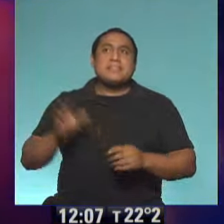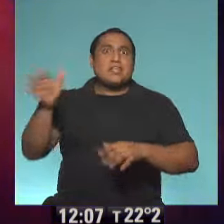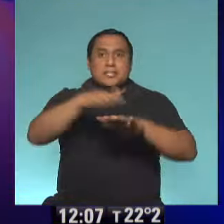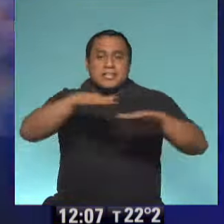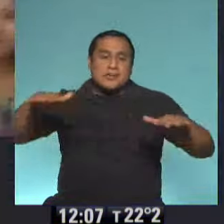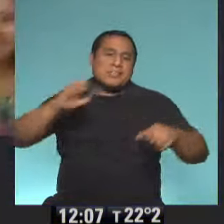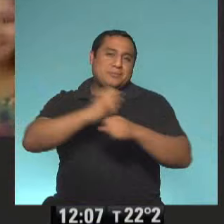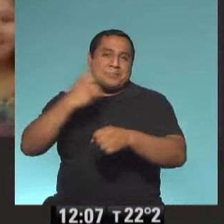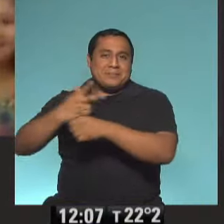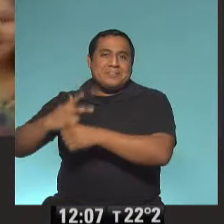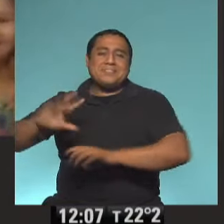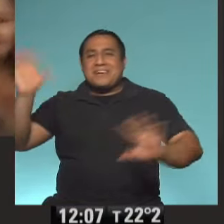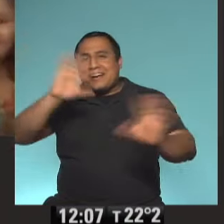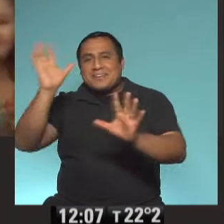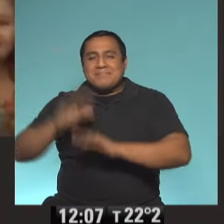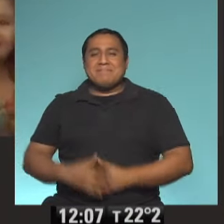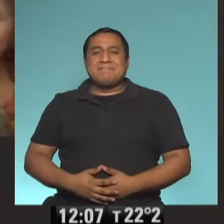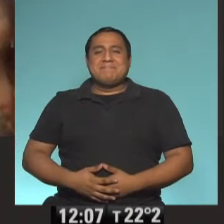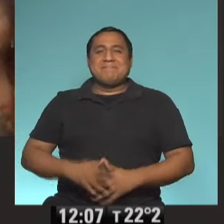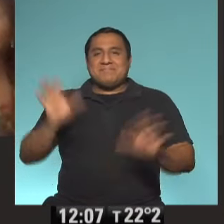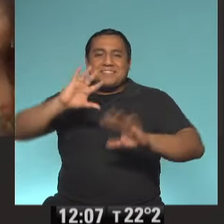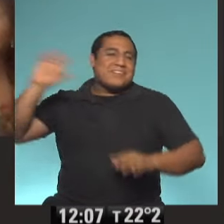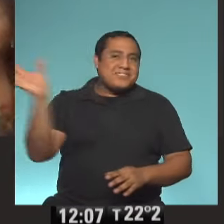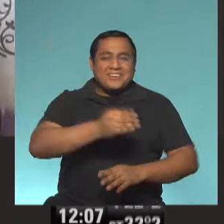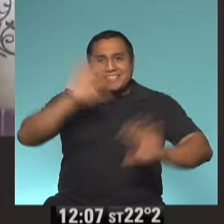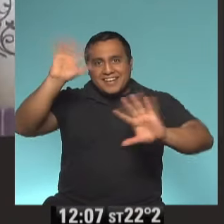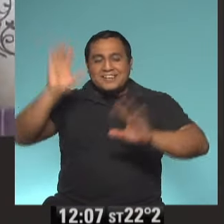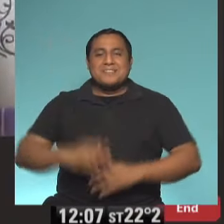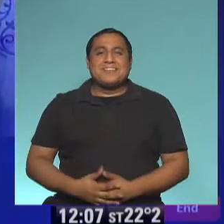Chicas de segundo y tercero, ¡mua! ¡Chao a todos y todas!